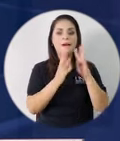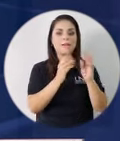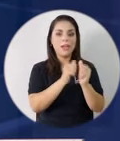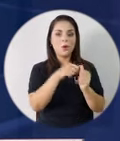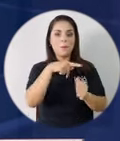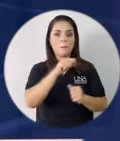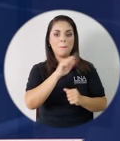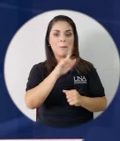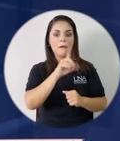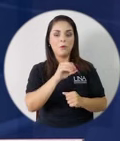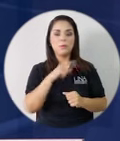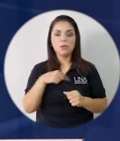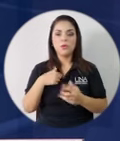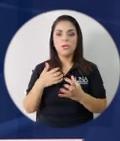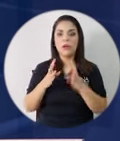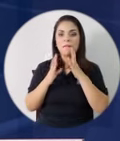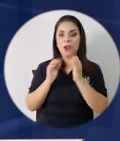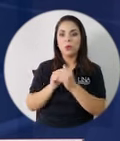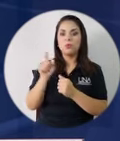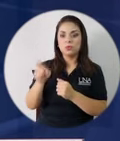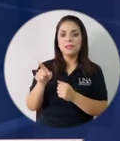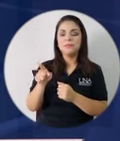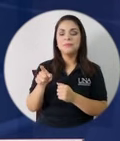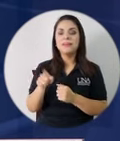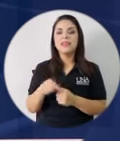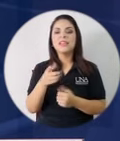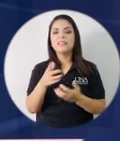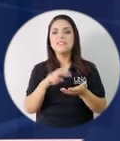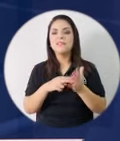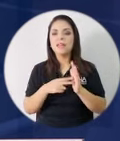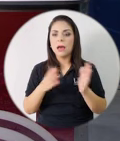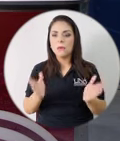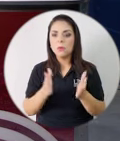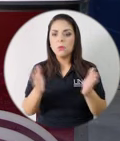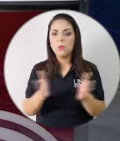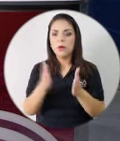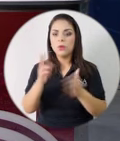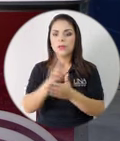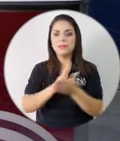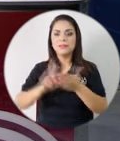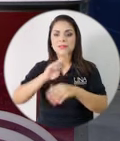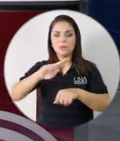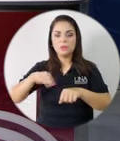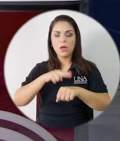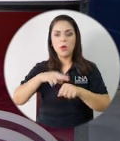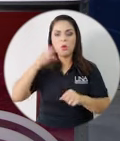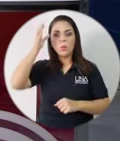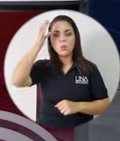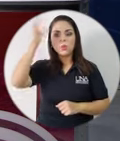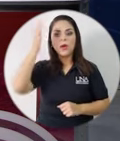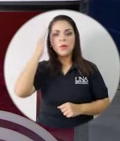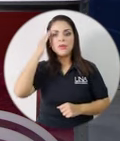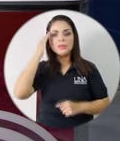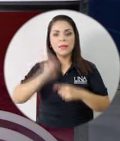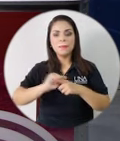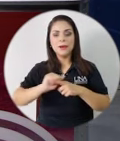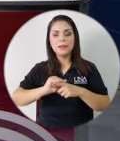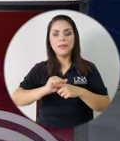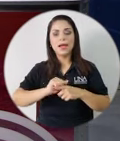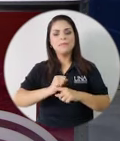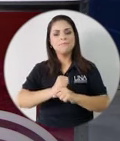también lo quiero conversar con usted, Alberto, porque habla de promover, ¿verdad?, en la comunidad universitaria y nacional una cultura, conciencia y práctica de